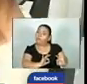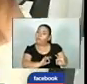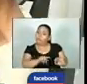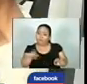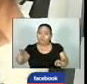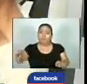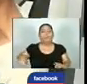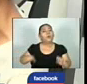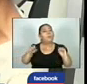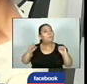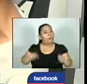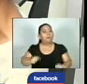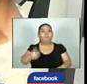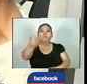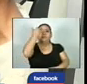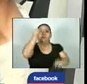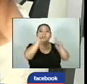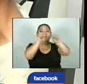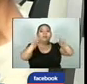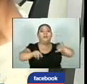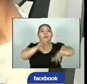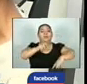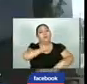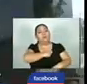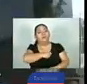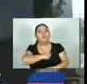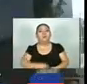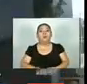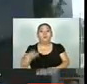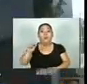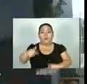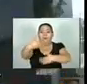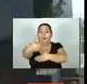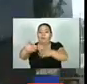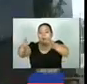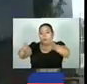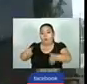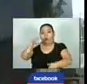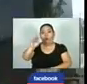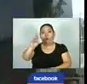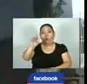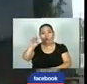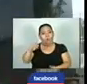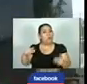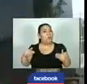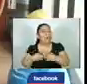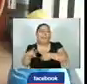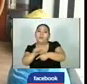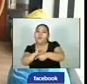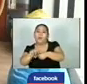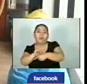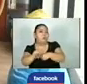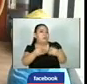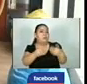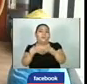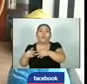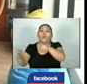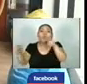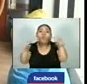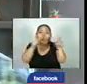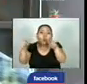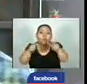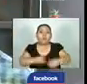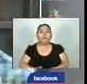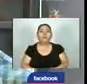que ellos reciban sus clases virtuales y hagan sus tareas. En el cubo también se imparten varios talleres para todas las edades.